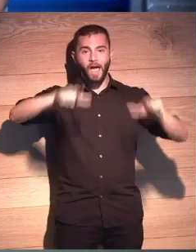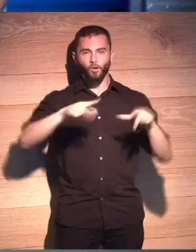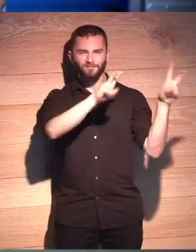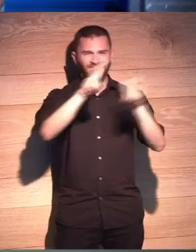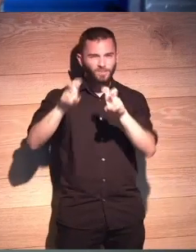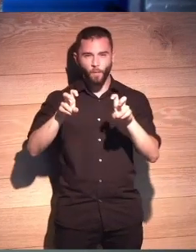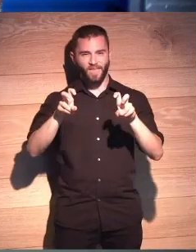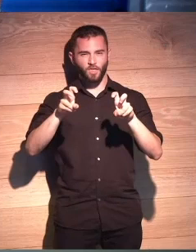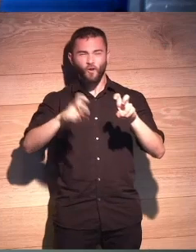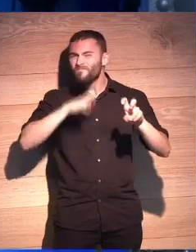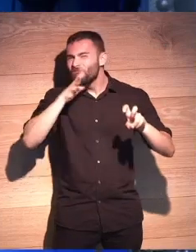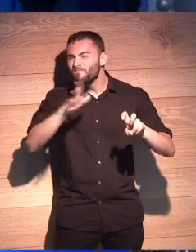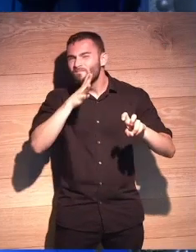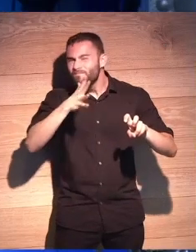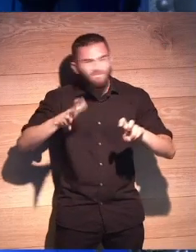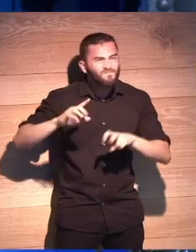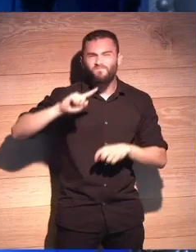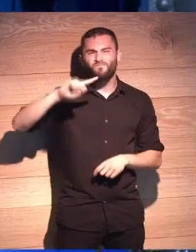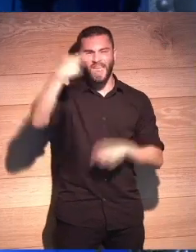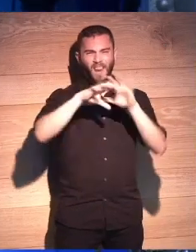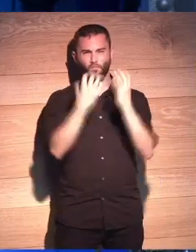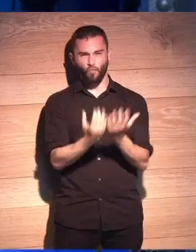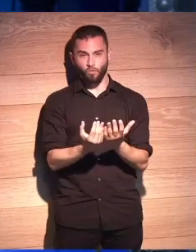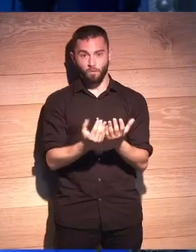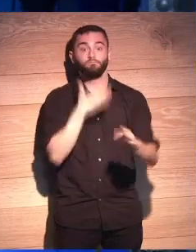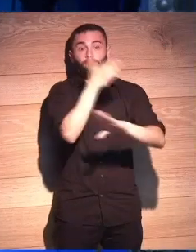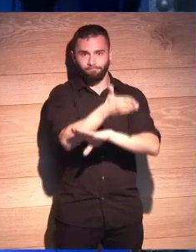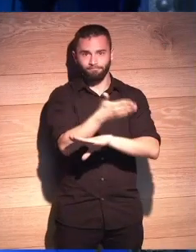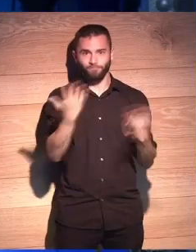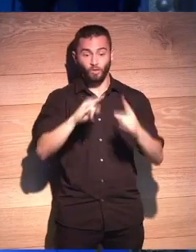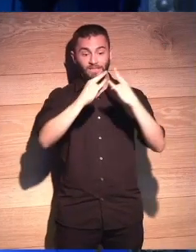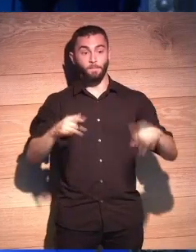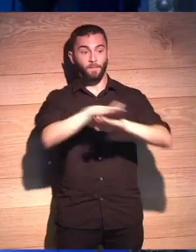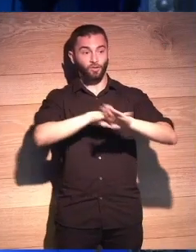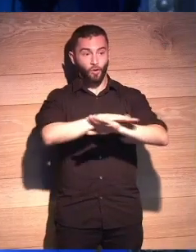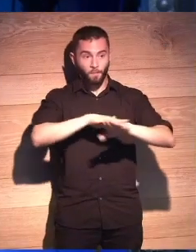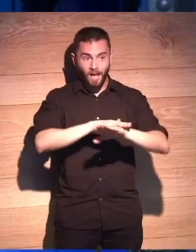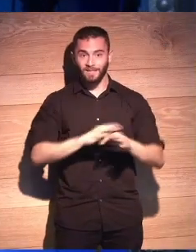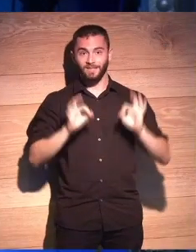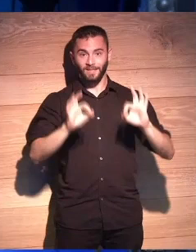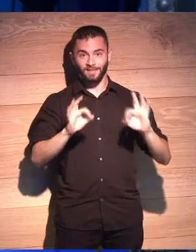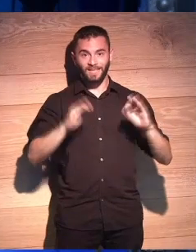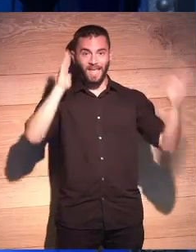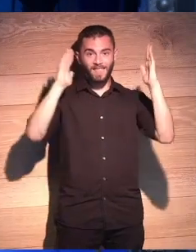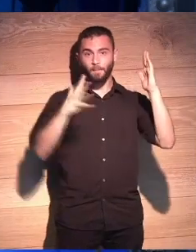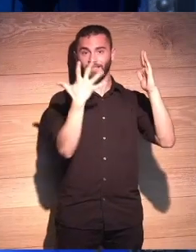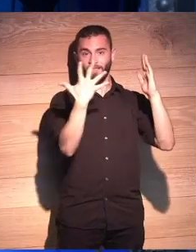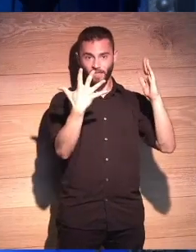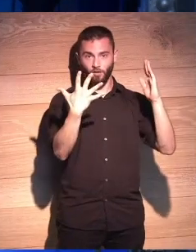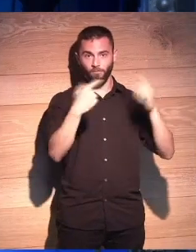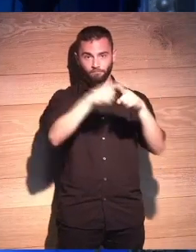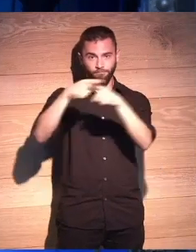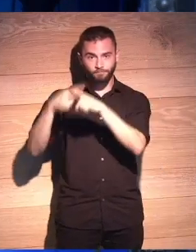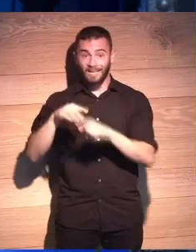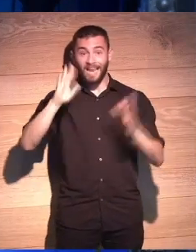innovación más espectaculares del mundo. Así que ese es el campamento base, dividido en 5 etapas, y la primera